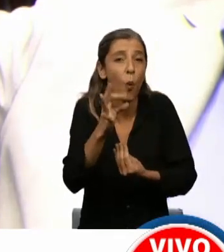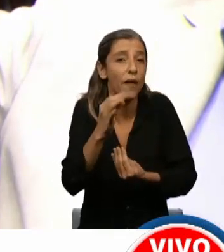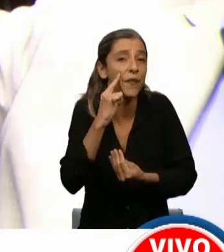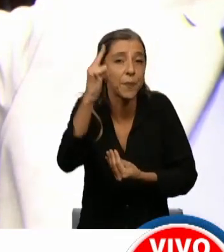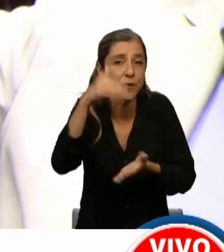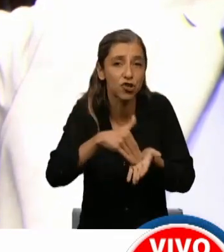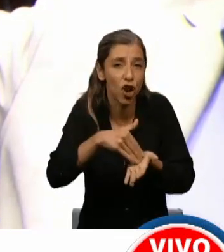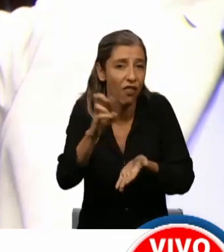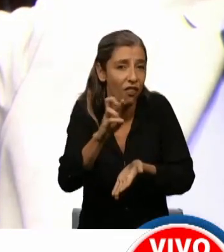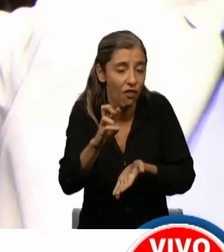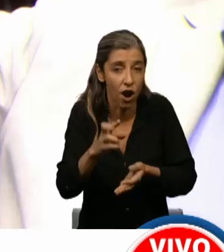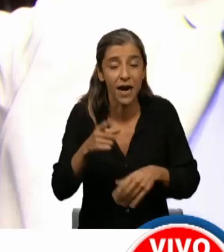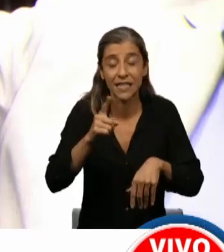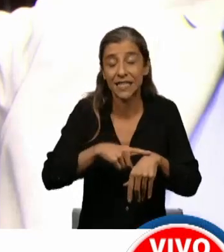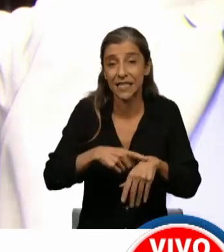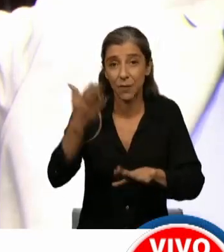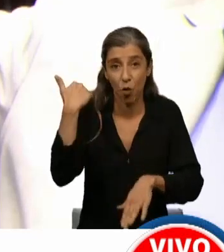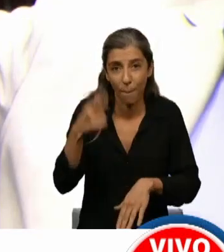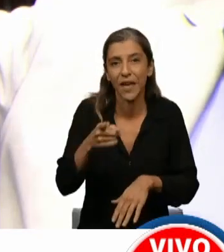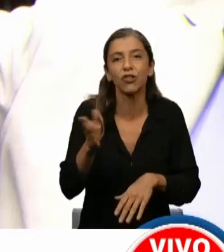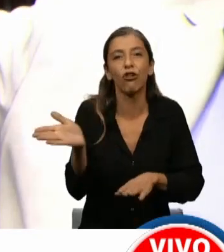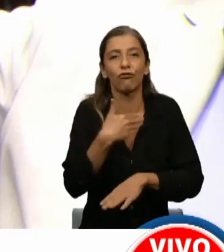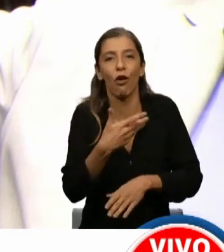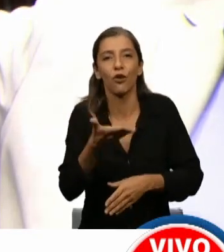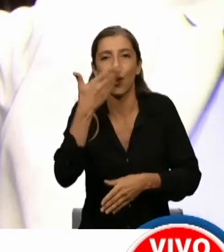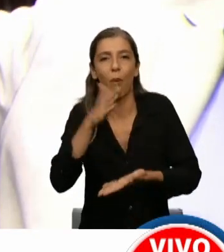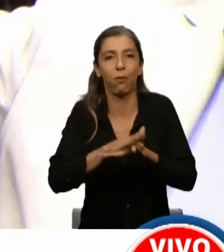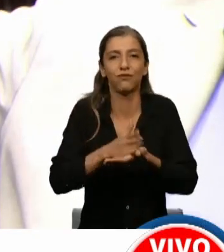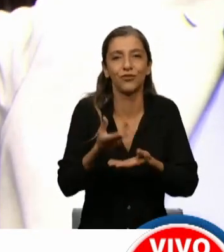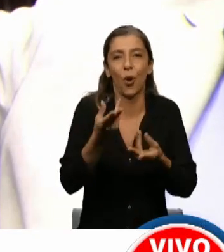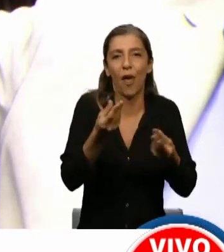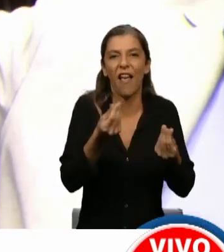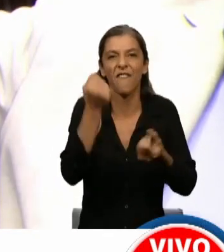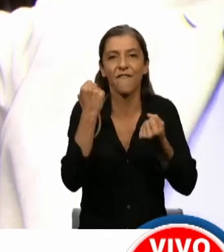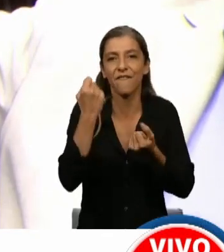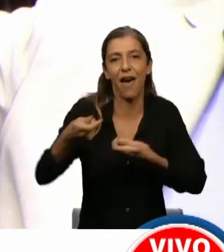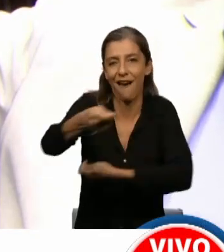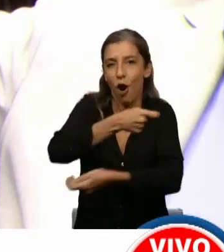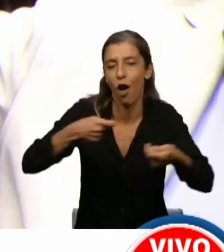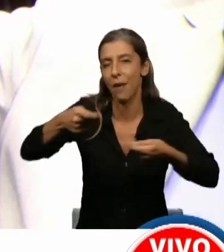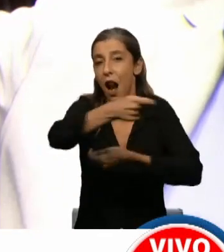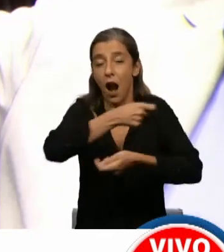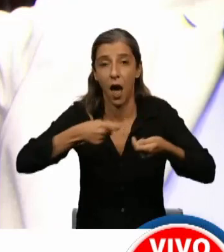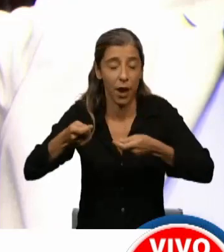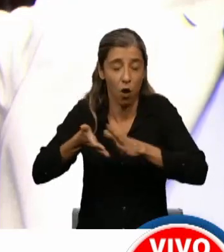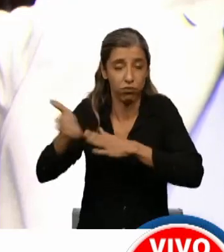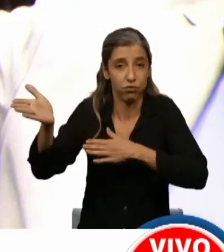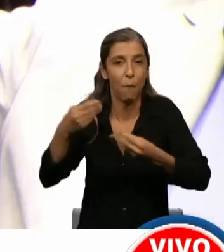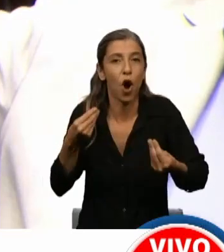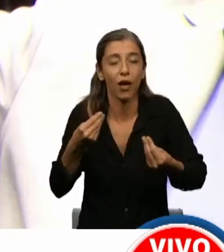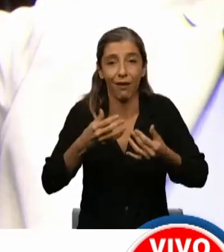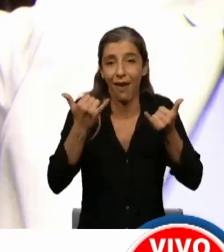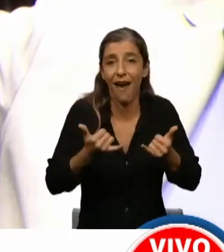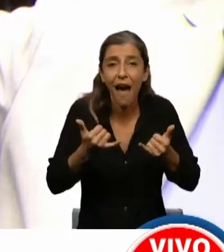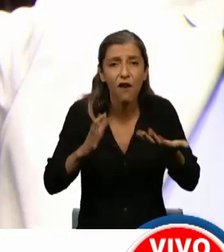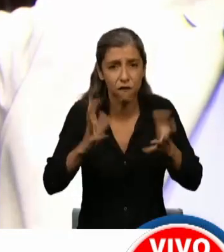que se la conocía en ese momento como la timba financiera, concepto que yo no comparto para nada, porque la timba requiere un